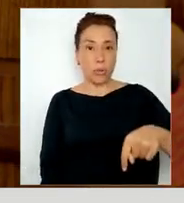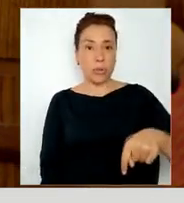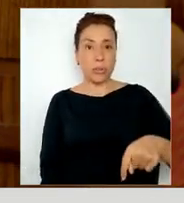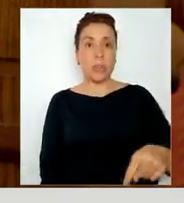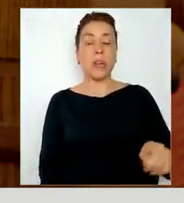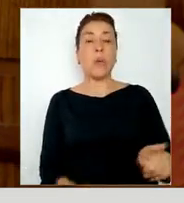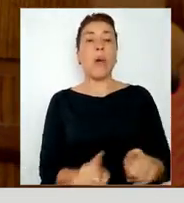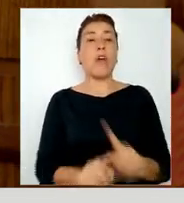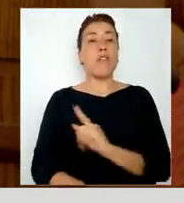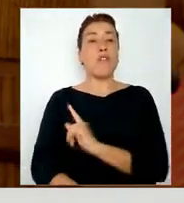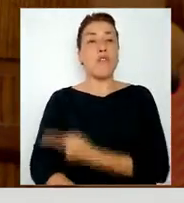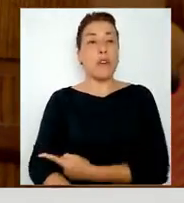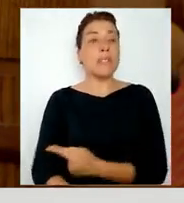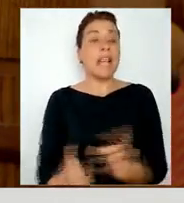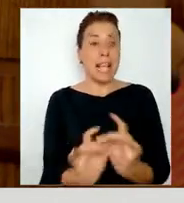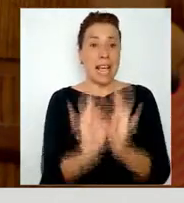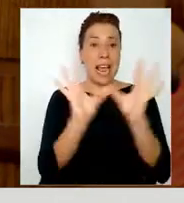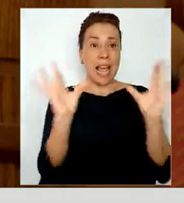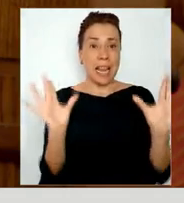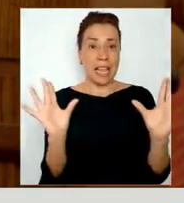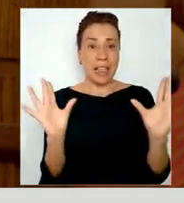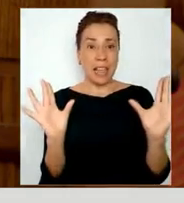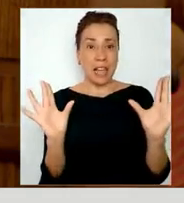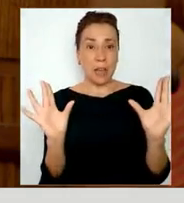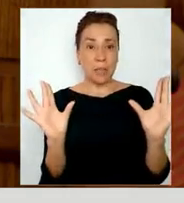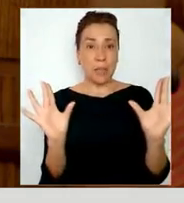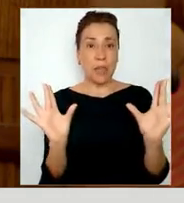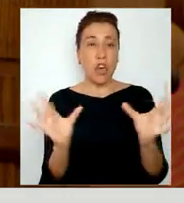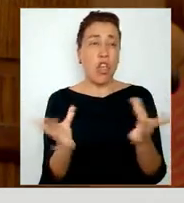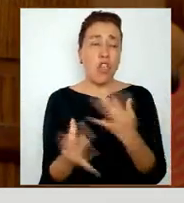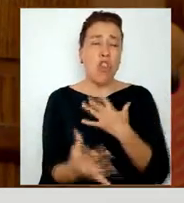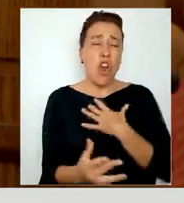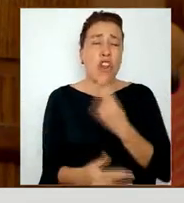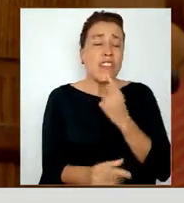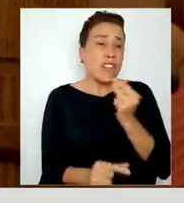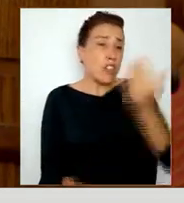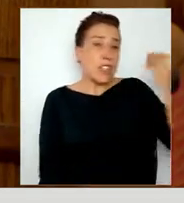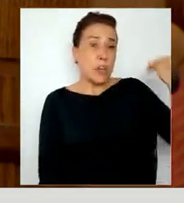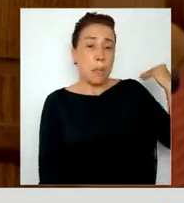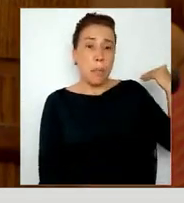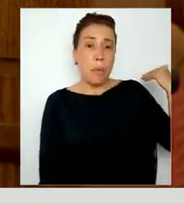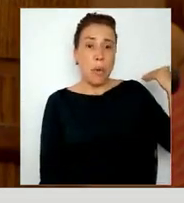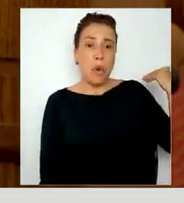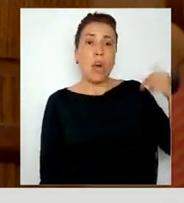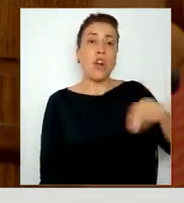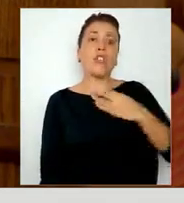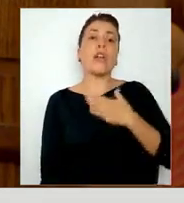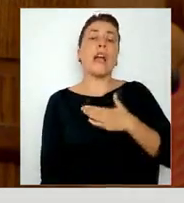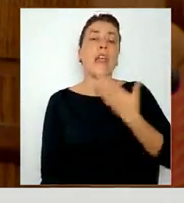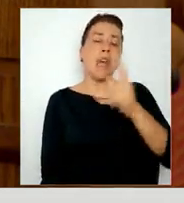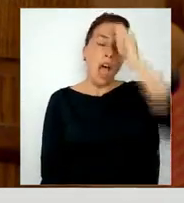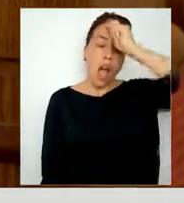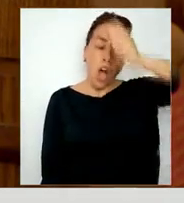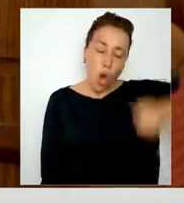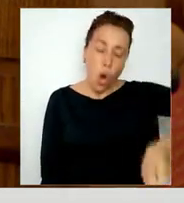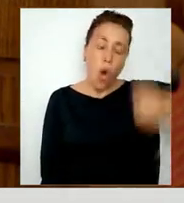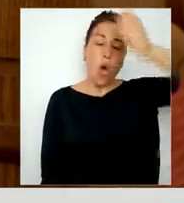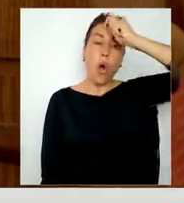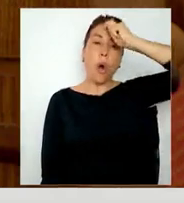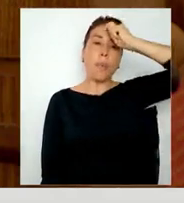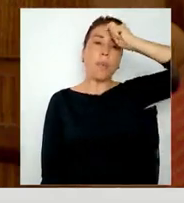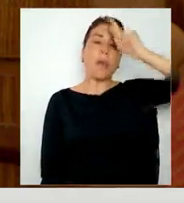Claridad de los dolorosos hechos de nuestro pasado reciente venimos a rendir este homenaje no solo como acto recordatorio